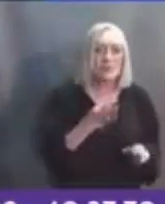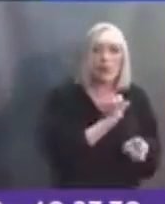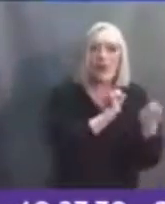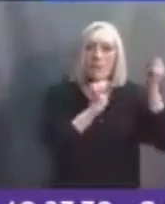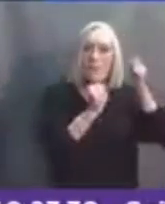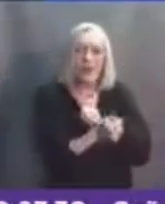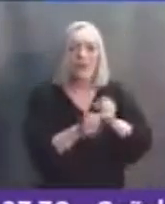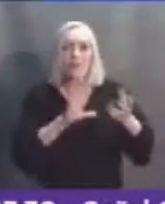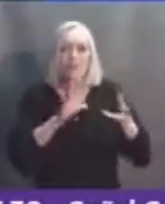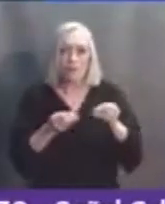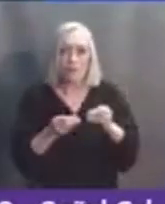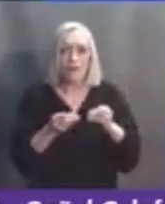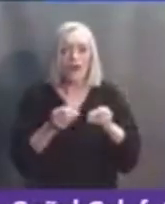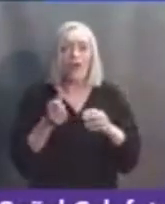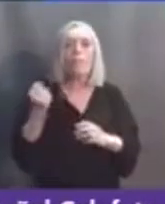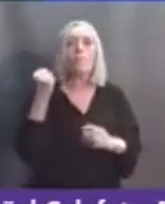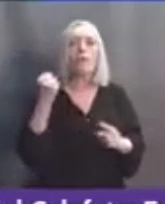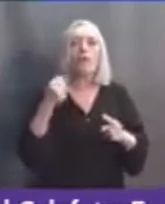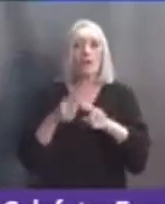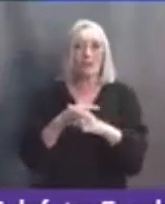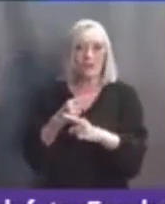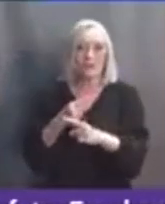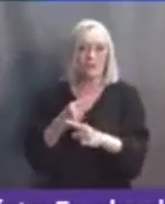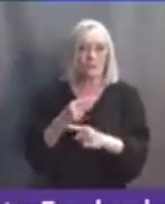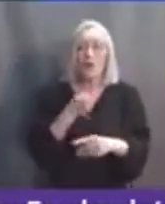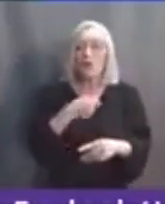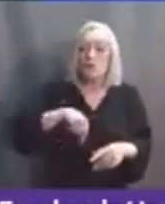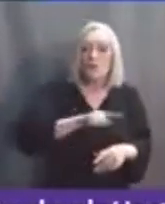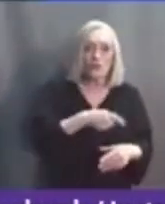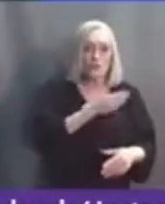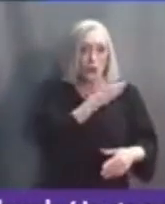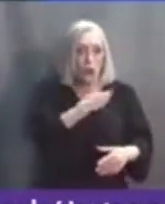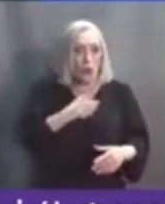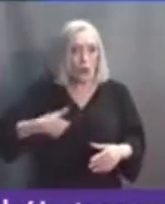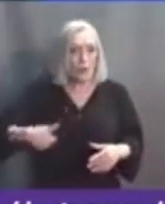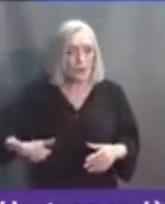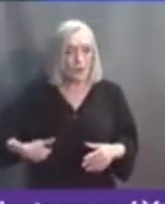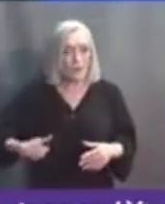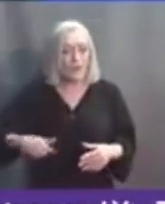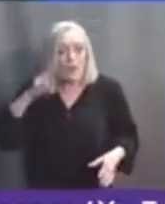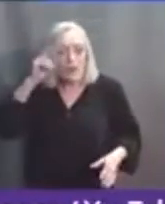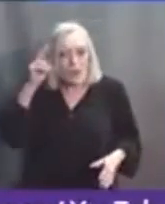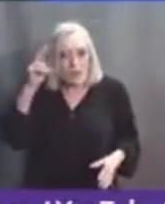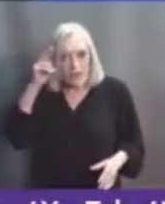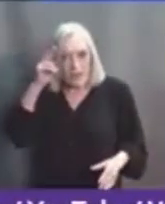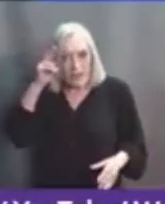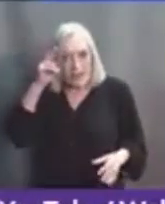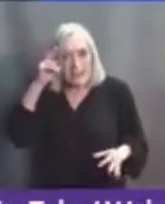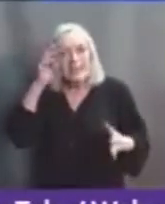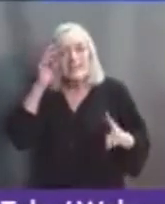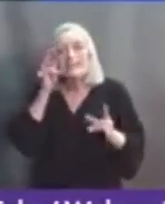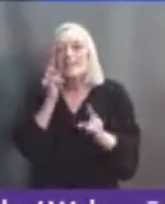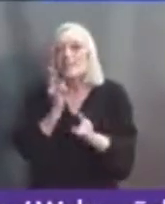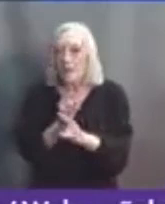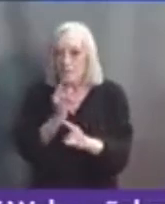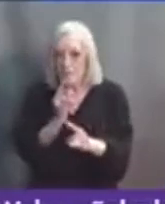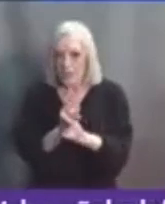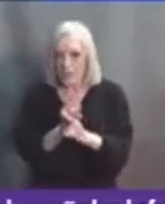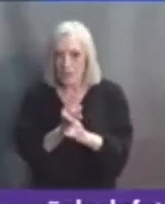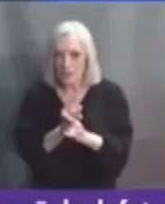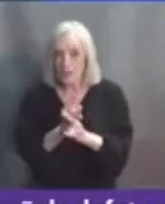el poder vamos a hacer un gobierno respetar en forma irrestricta los límites que